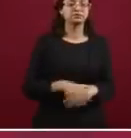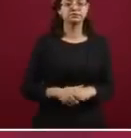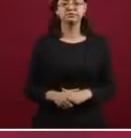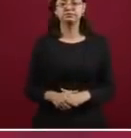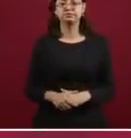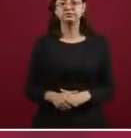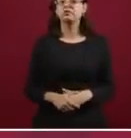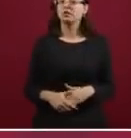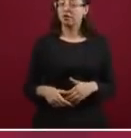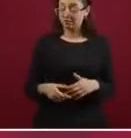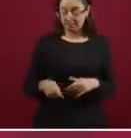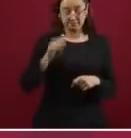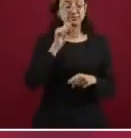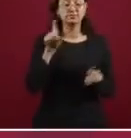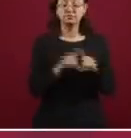y fraude